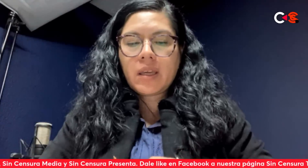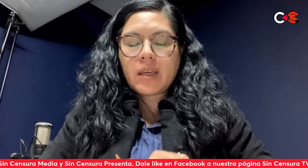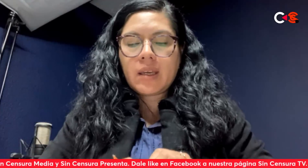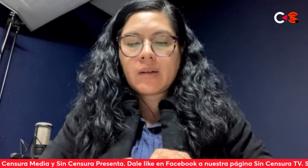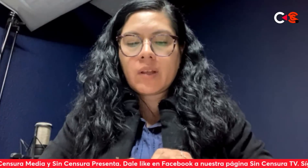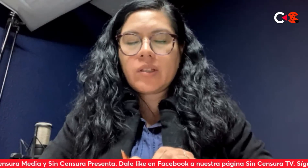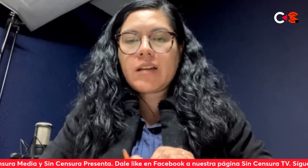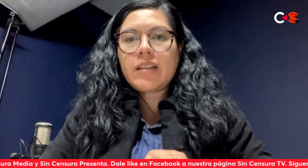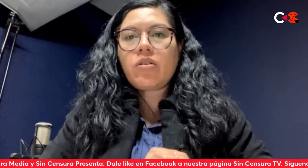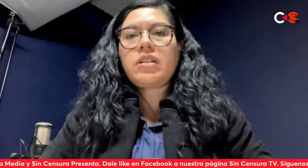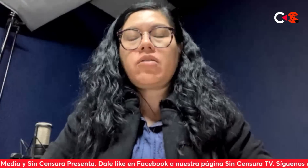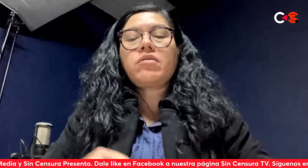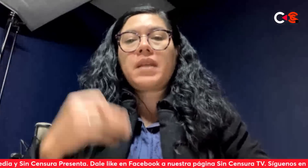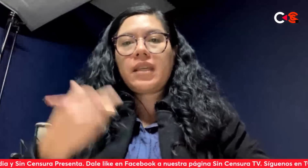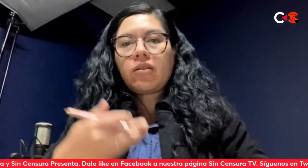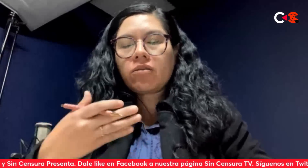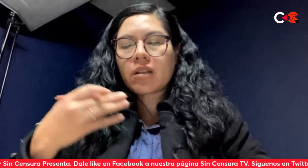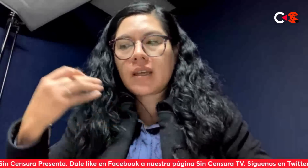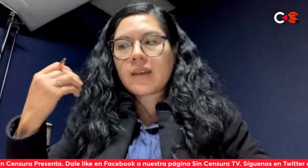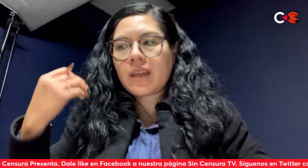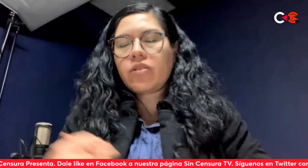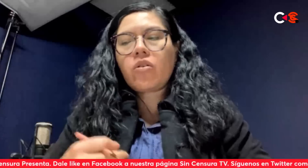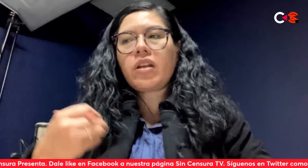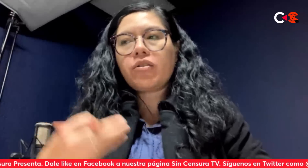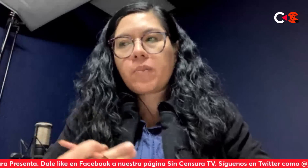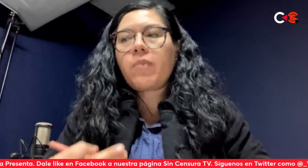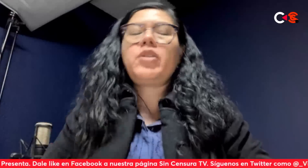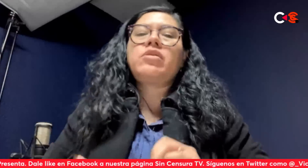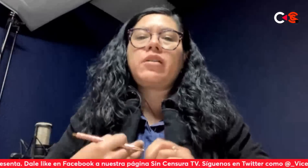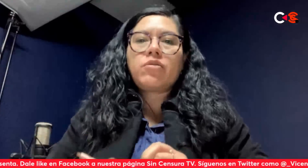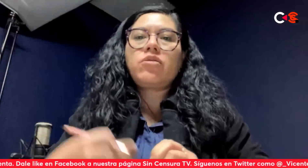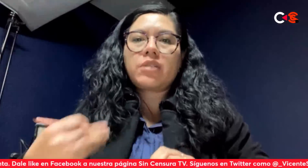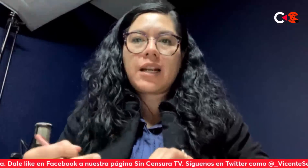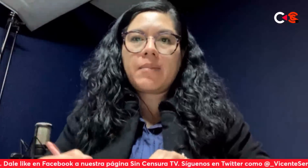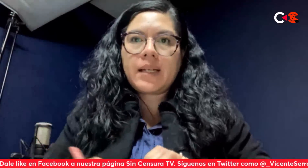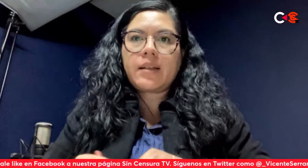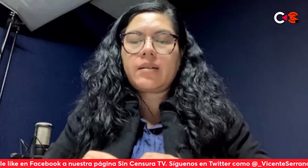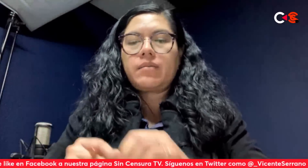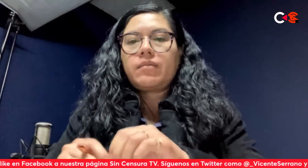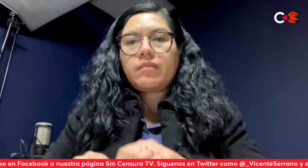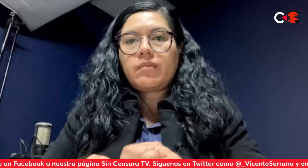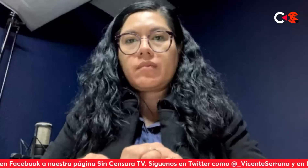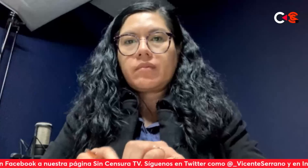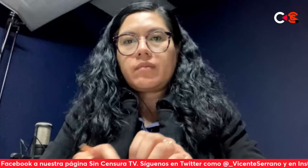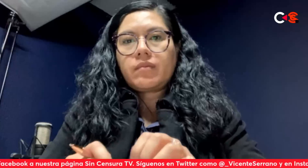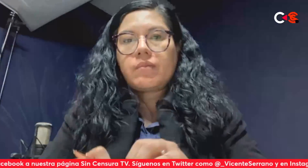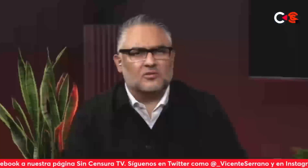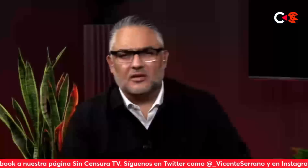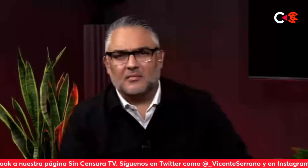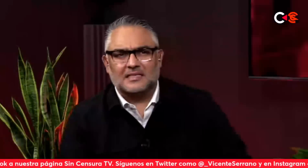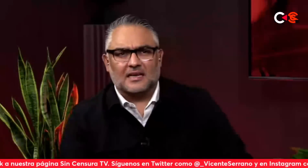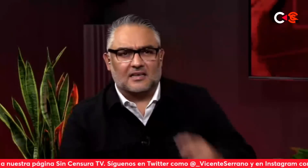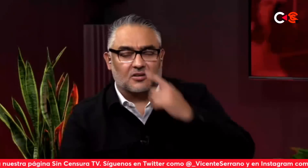¿no? Cuando estaban todos ellos metidos dentro de los propios negocios de la banca.